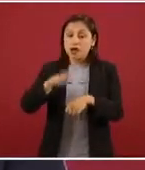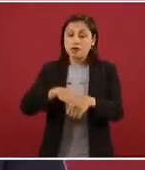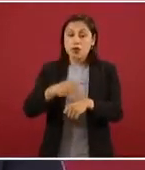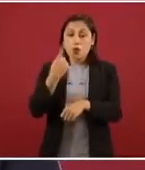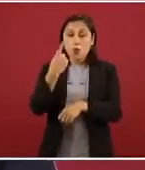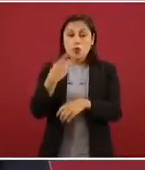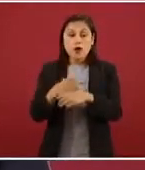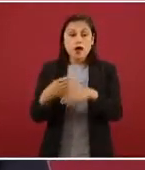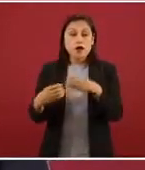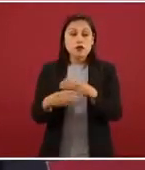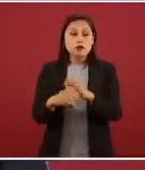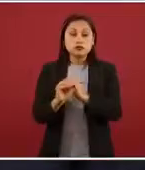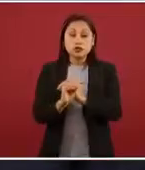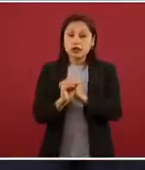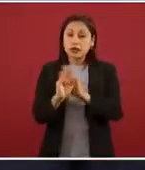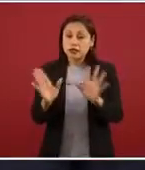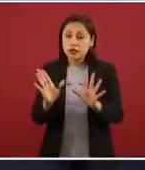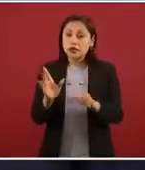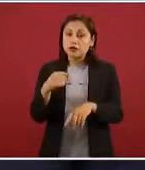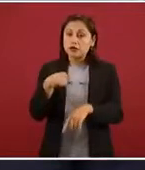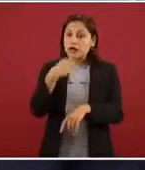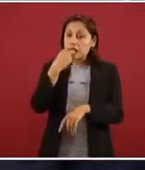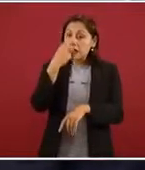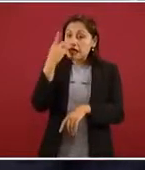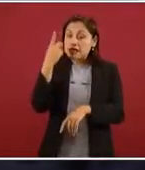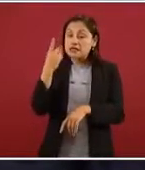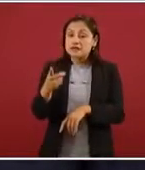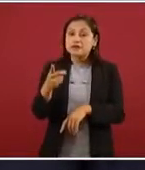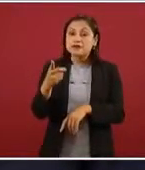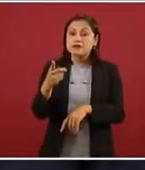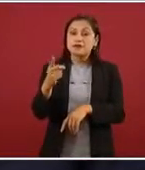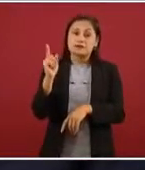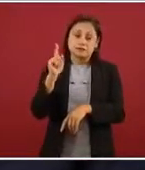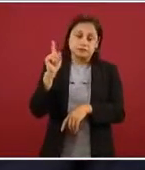Que tenía que ser un ejército no partidista